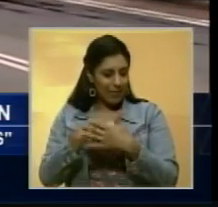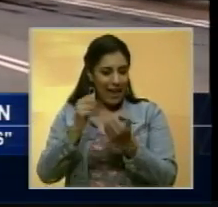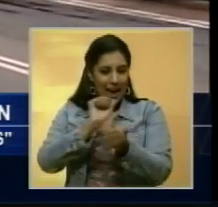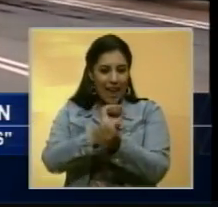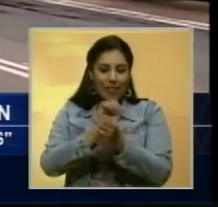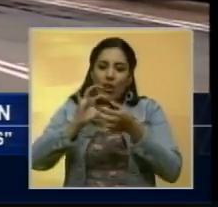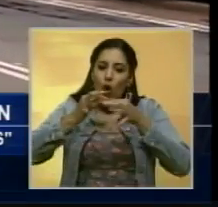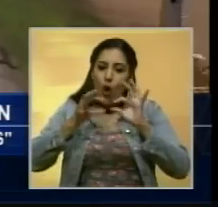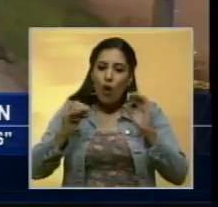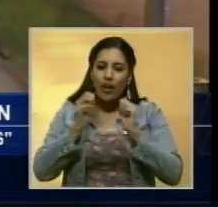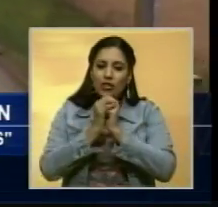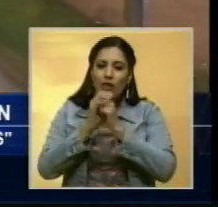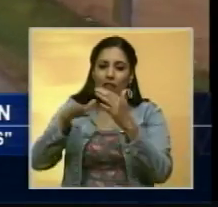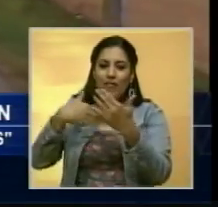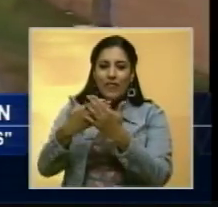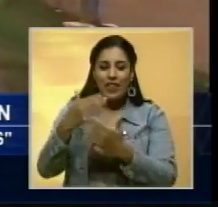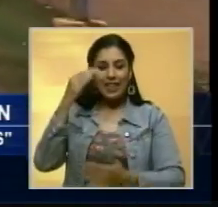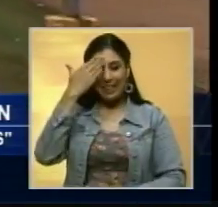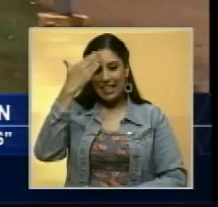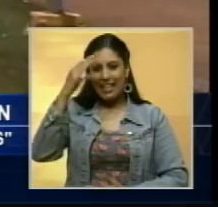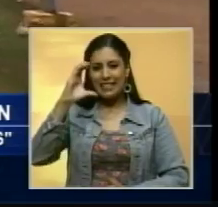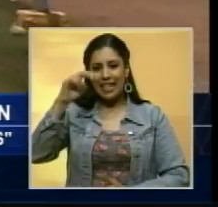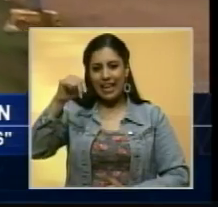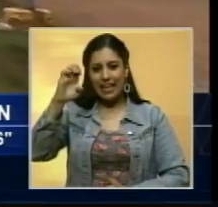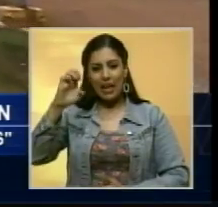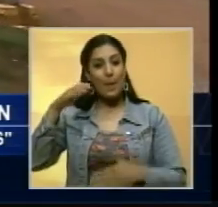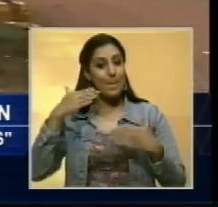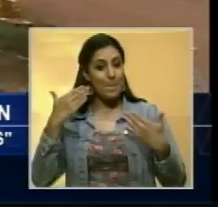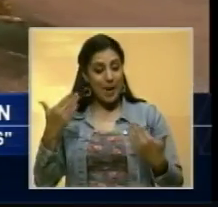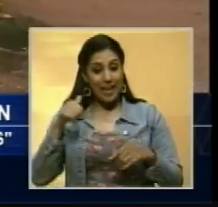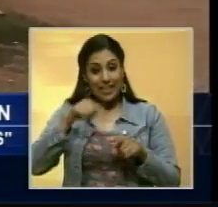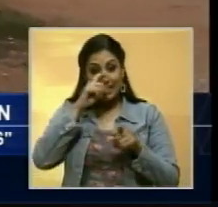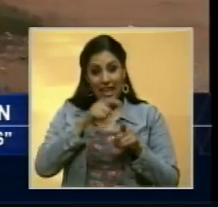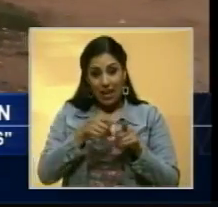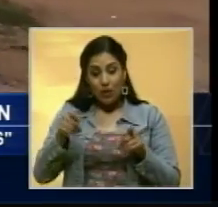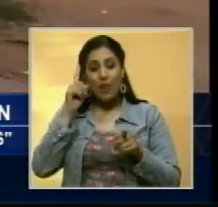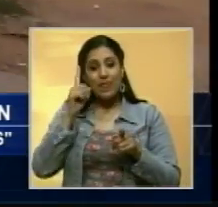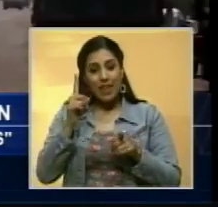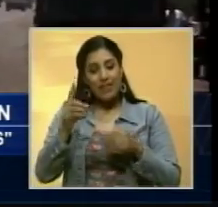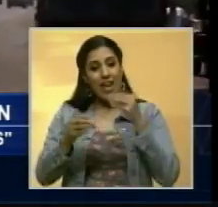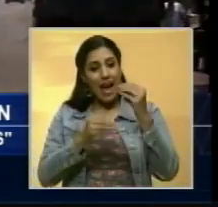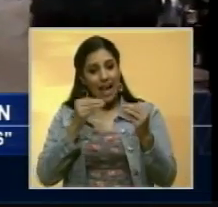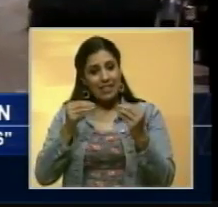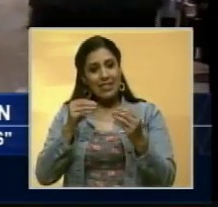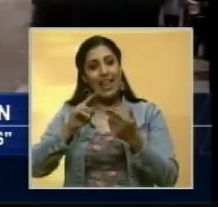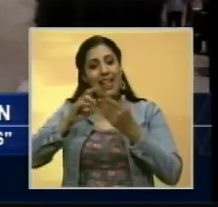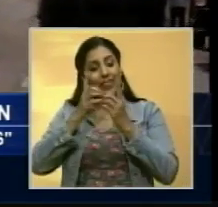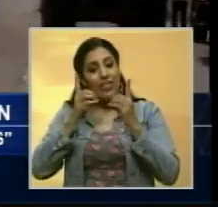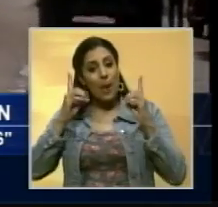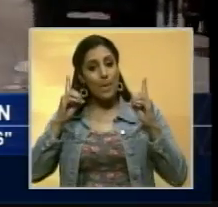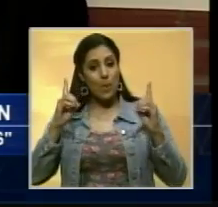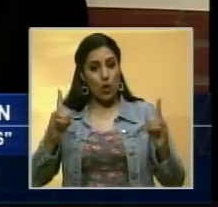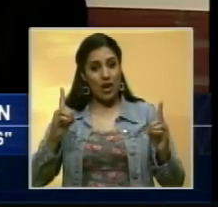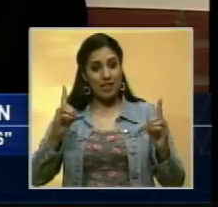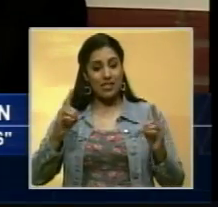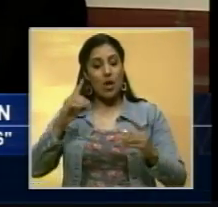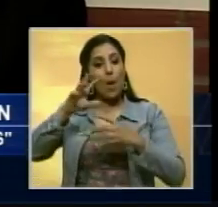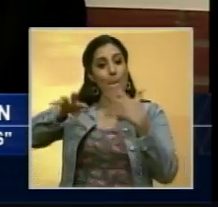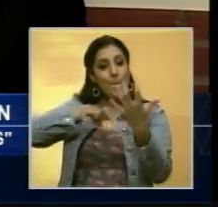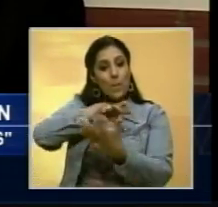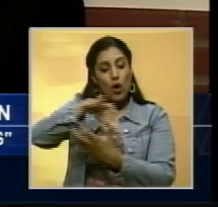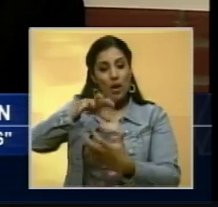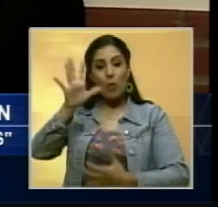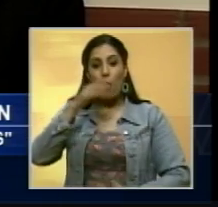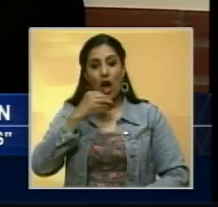cadena de oración frente al CNE para pedir que este año se realice una salida democrática a los problemas